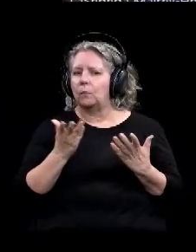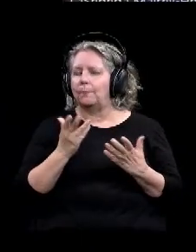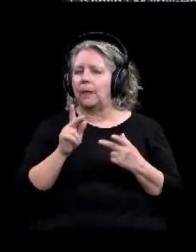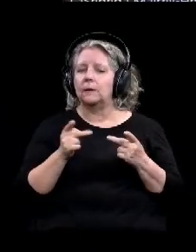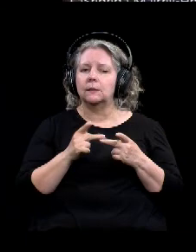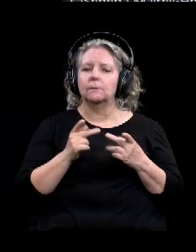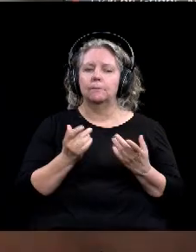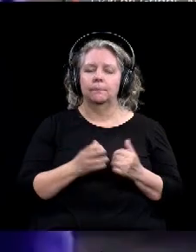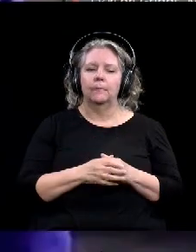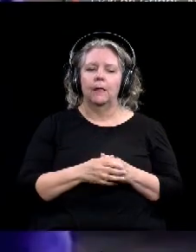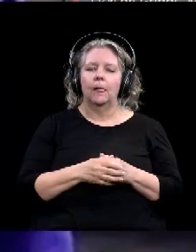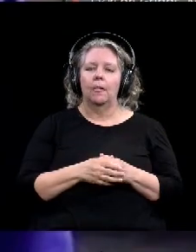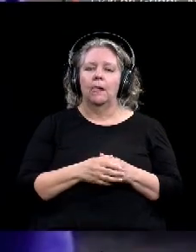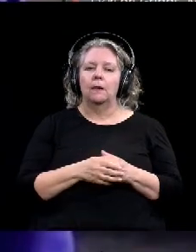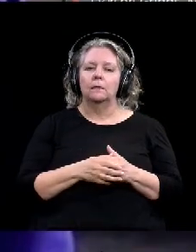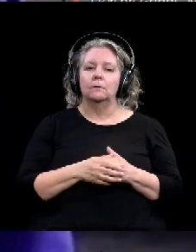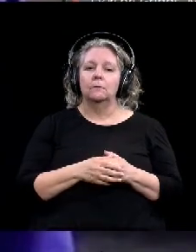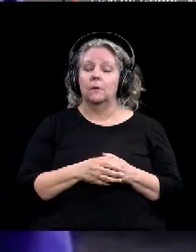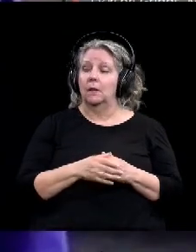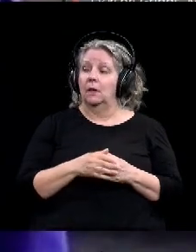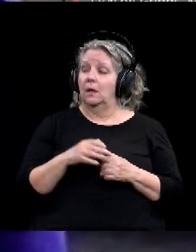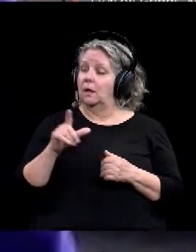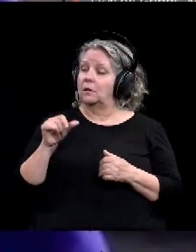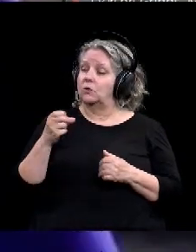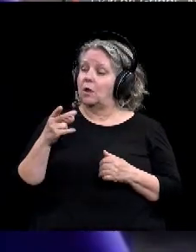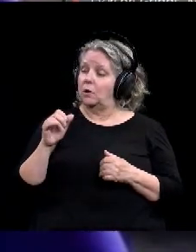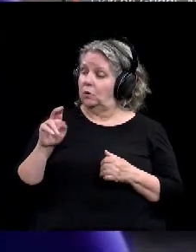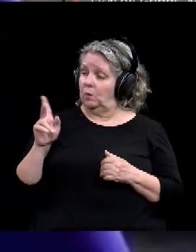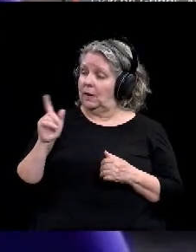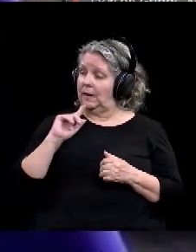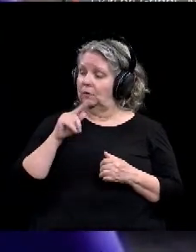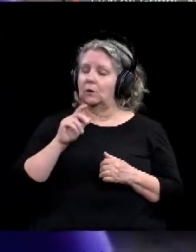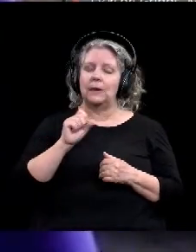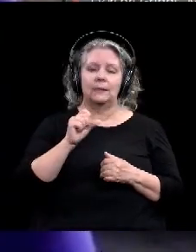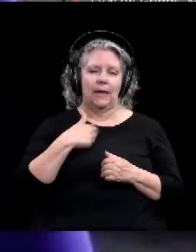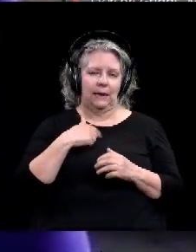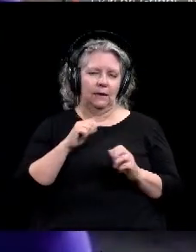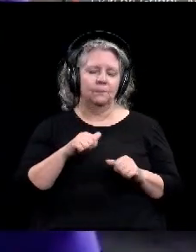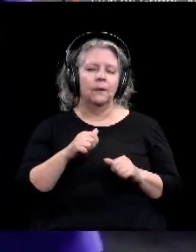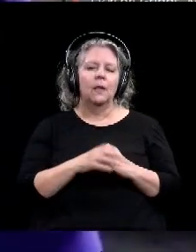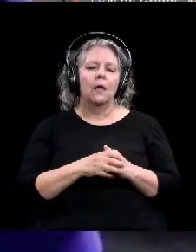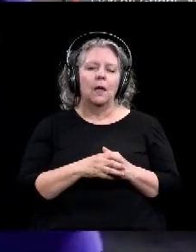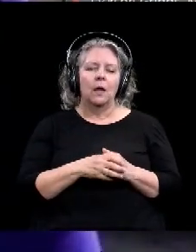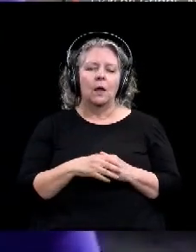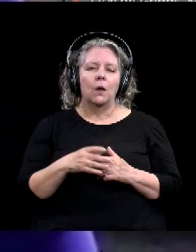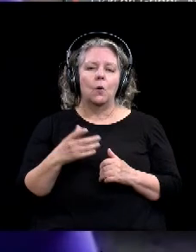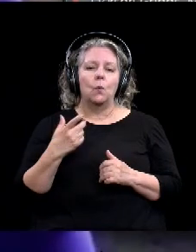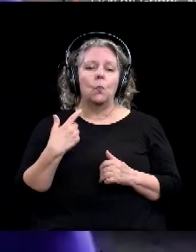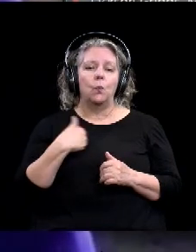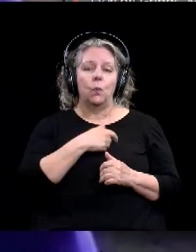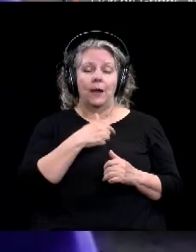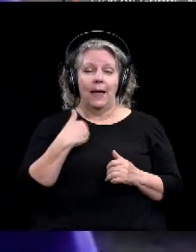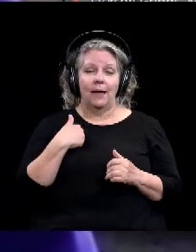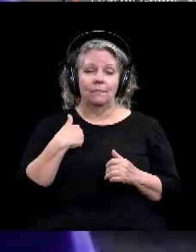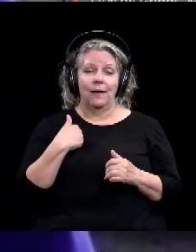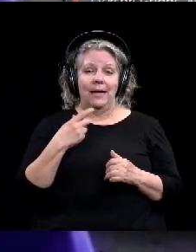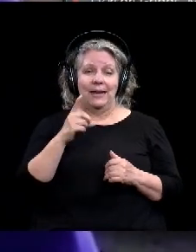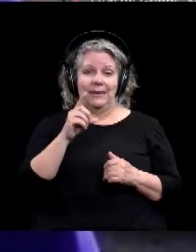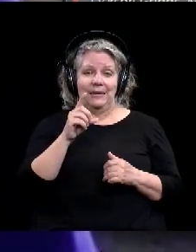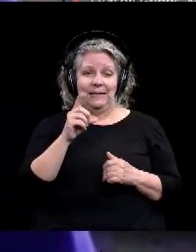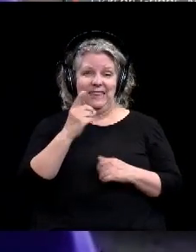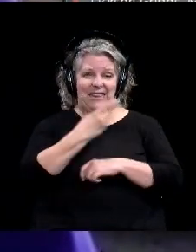yo puedo contestar eso sí tenemos una una fecha para hacer